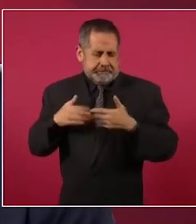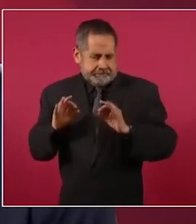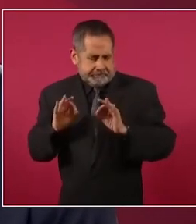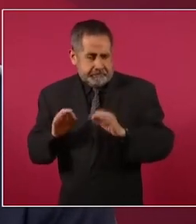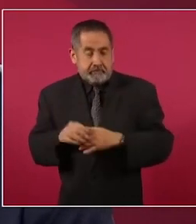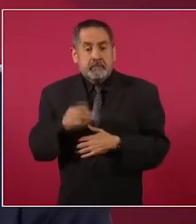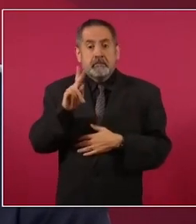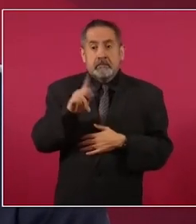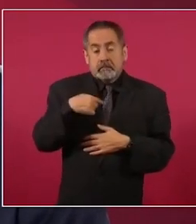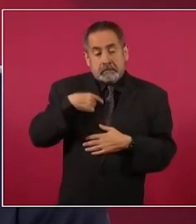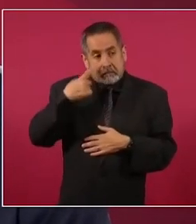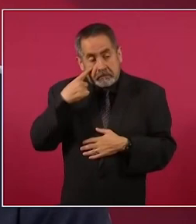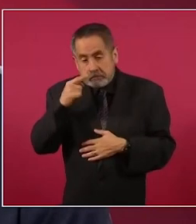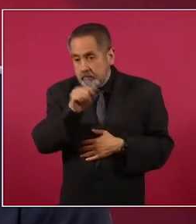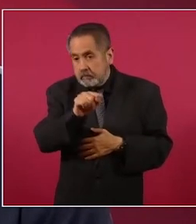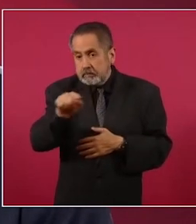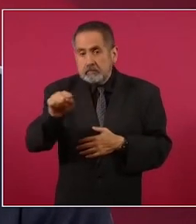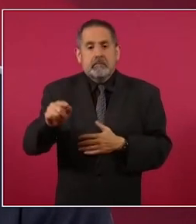pero